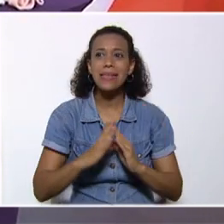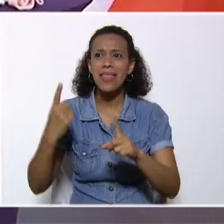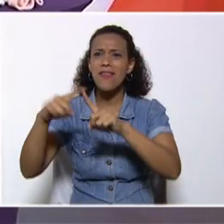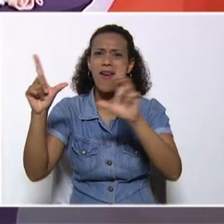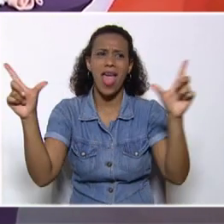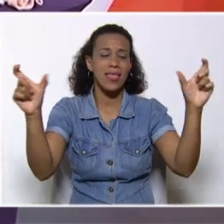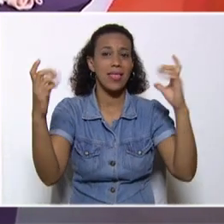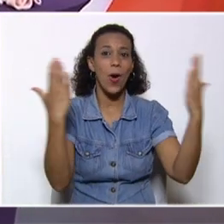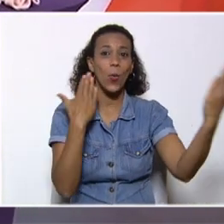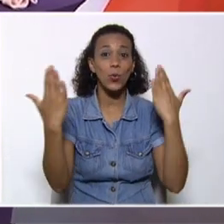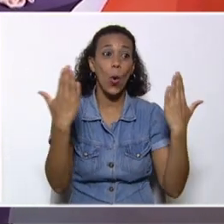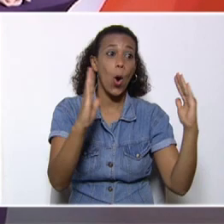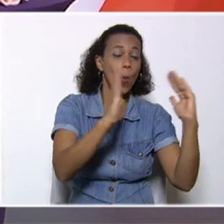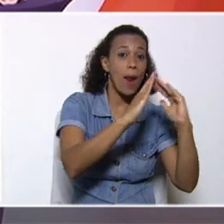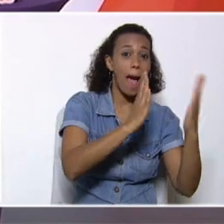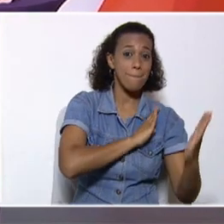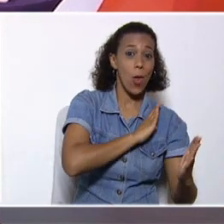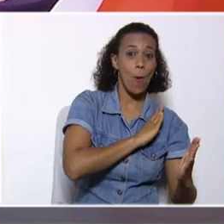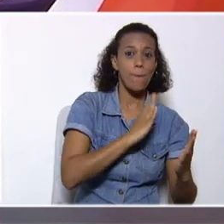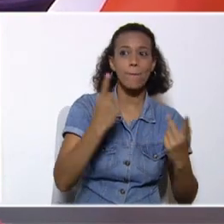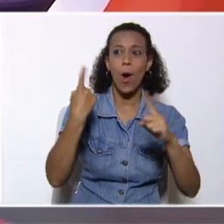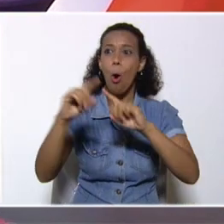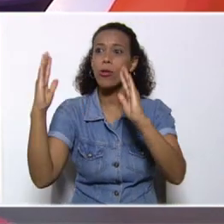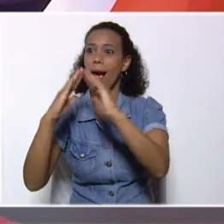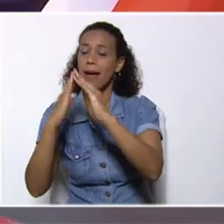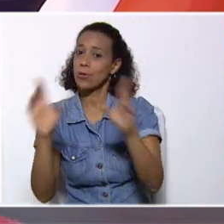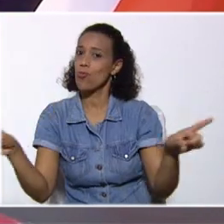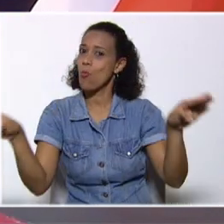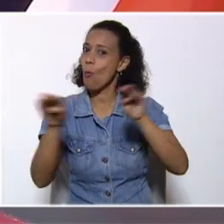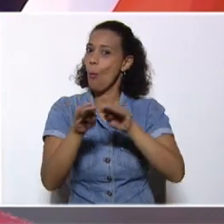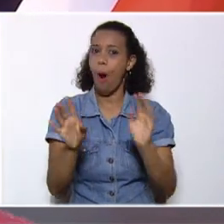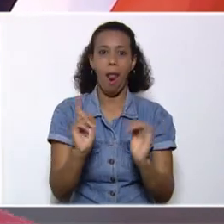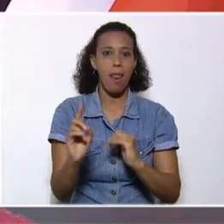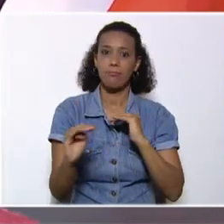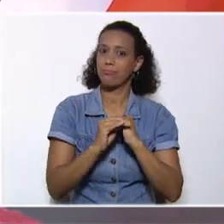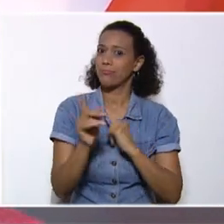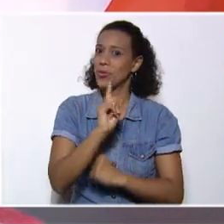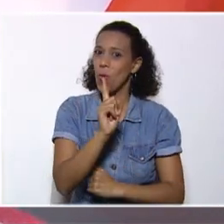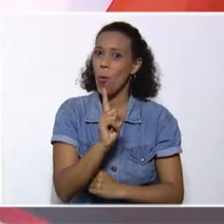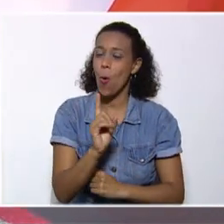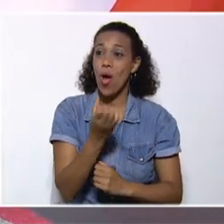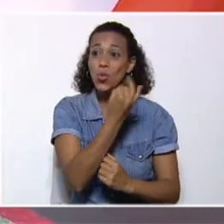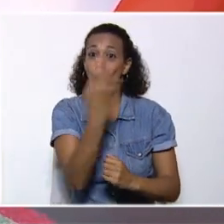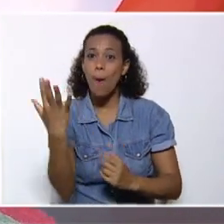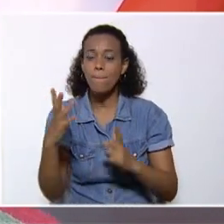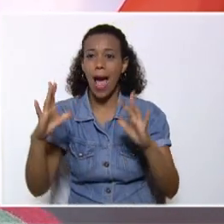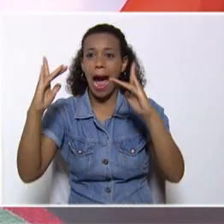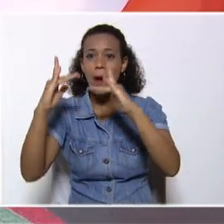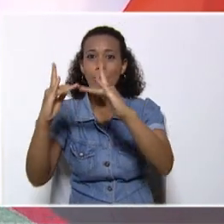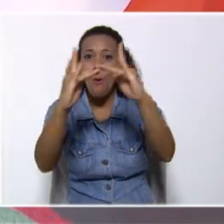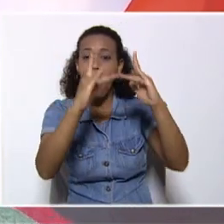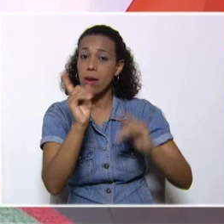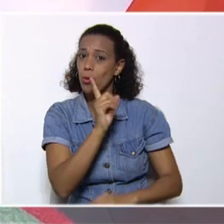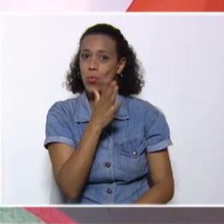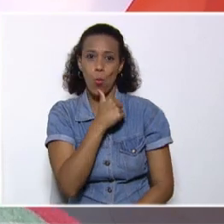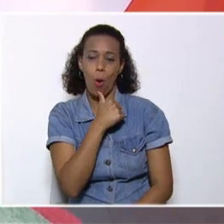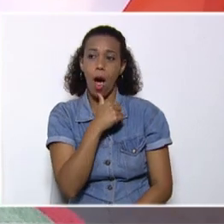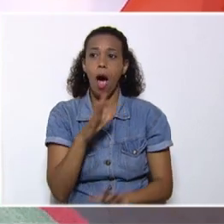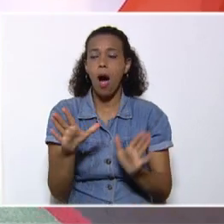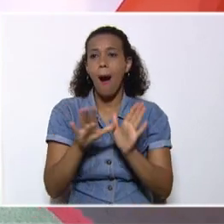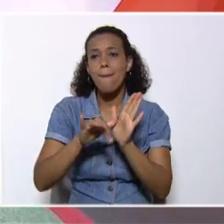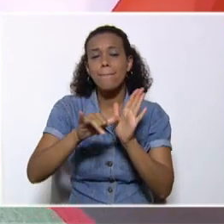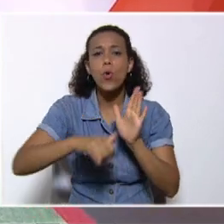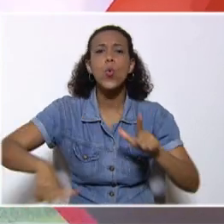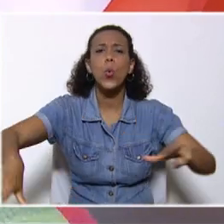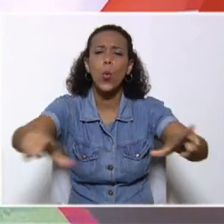vean el contraste entre una y otra casa. No todas las casas son iguales, no todas tienen el mismo número de habitaciones, no todas tienen patios, no